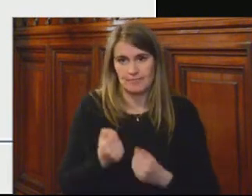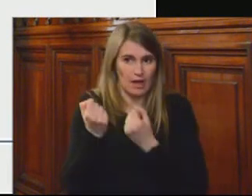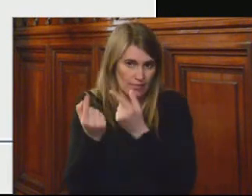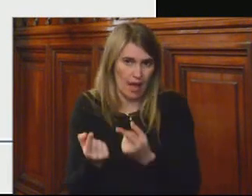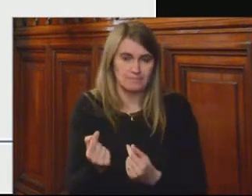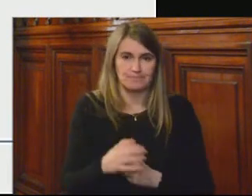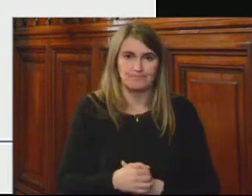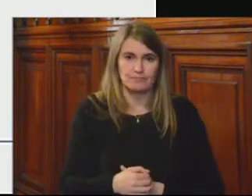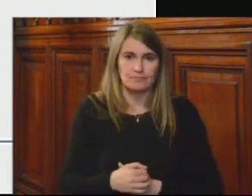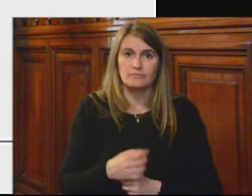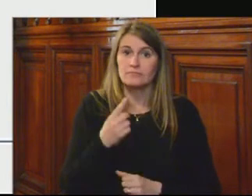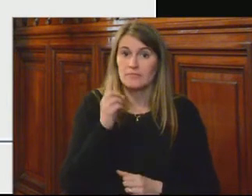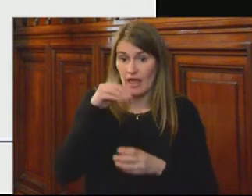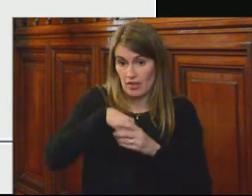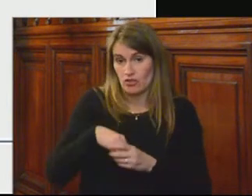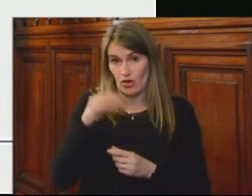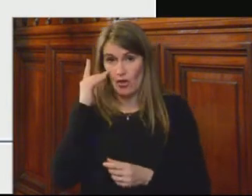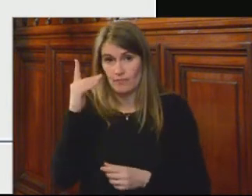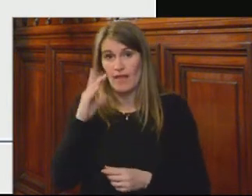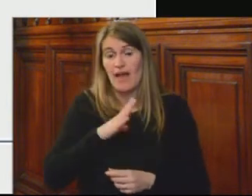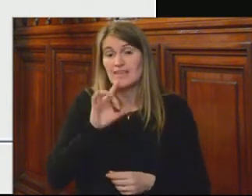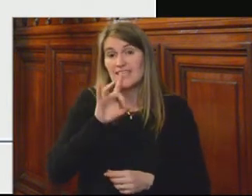educativas de nuestro país. Hay